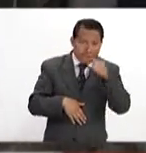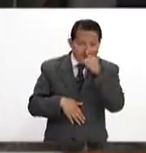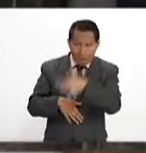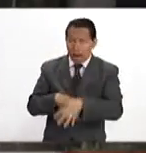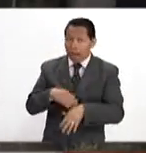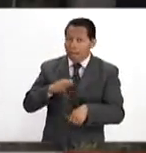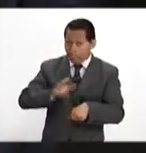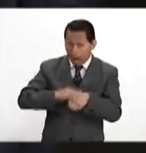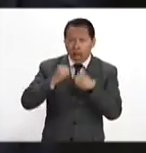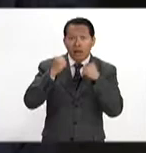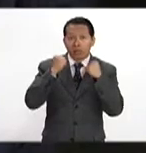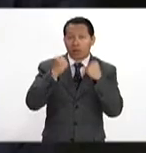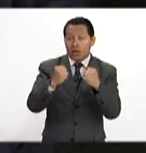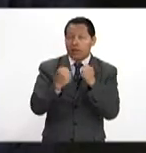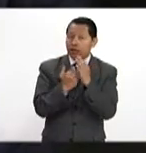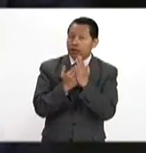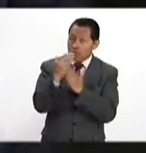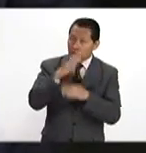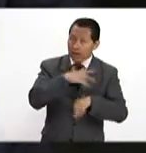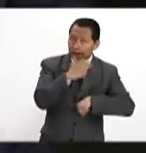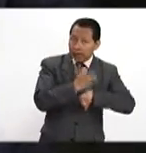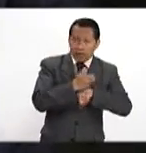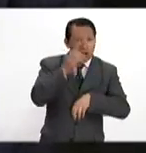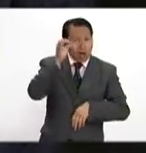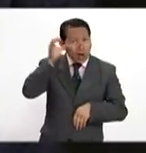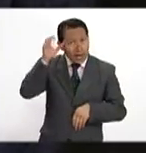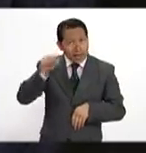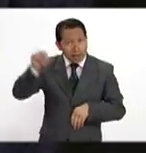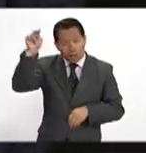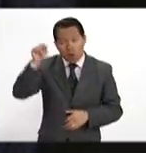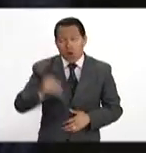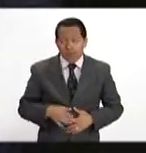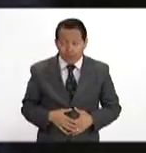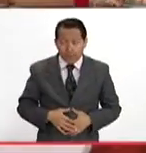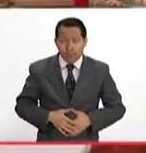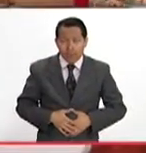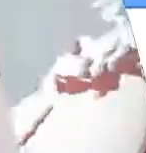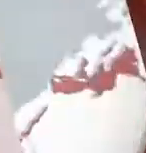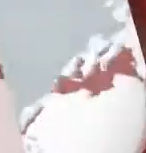ataques verbales entre Estados Unidos y Corea del Norte.